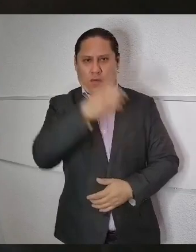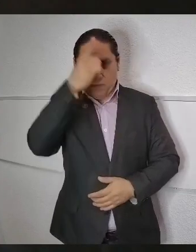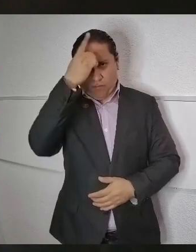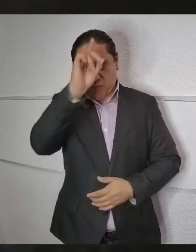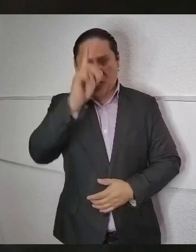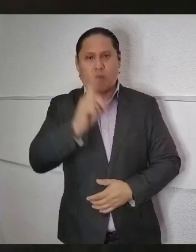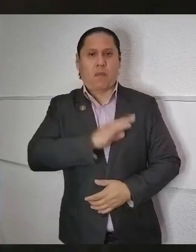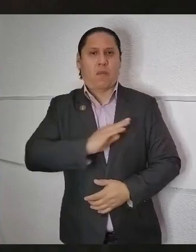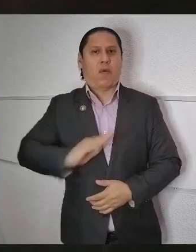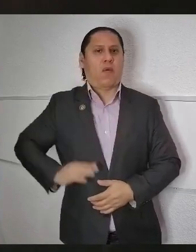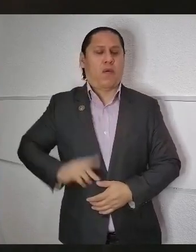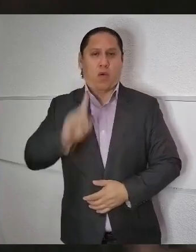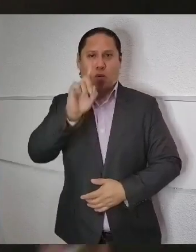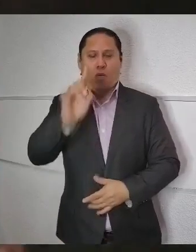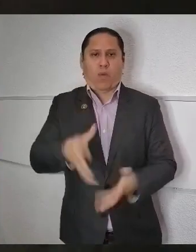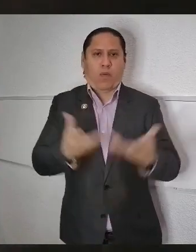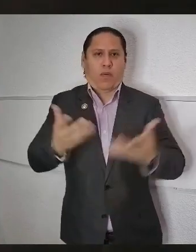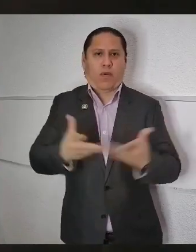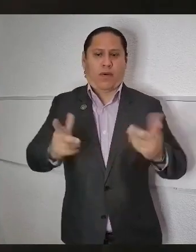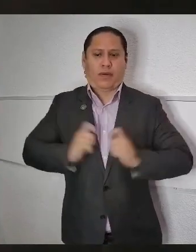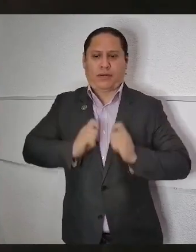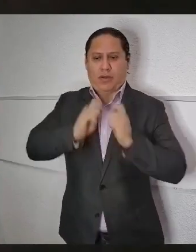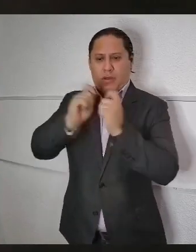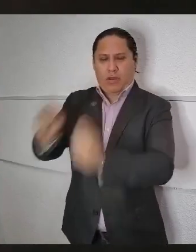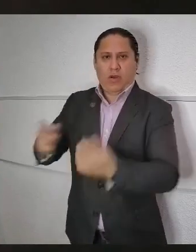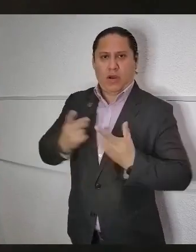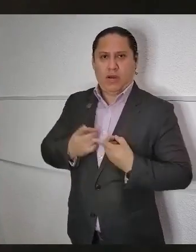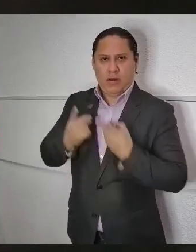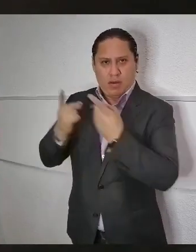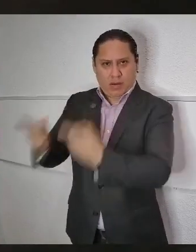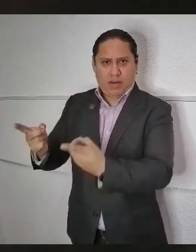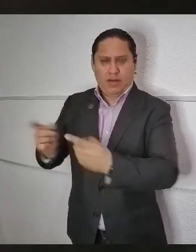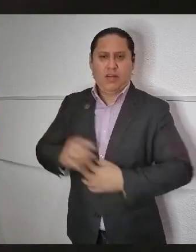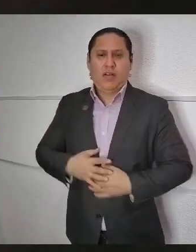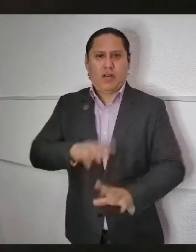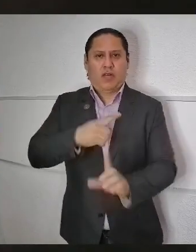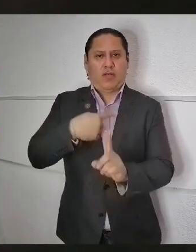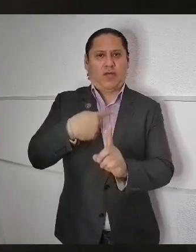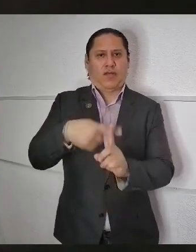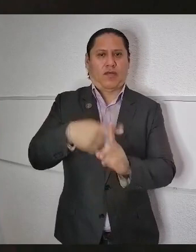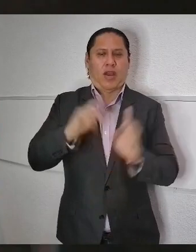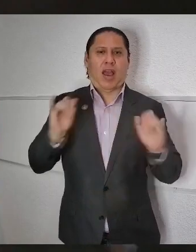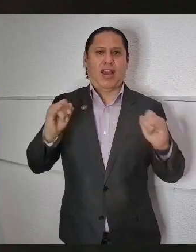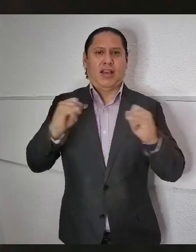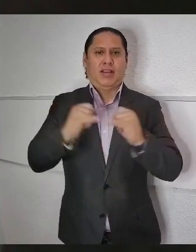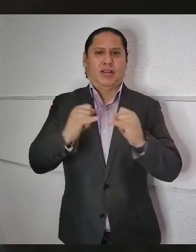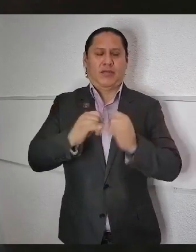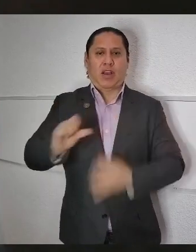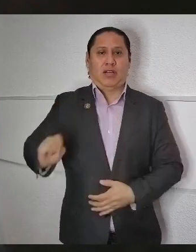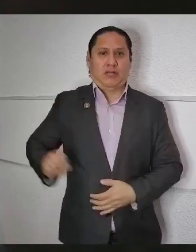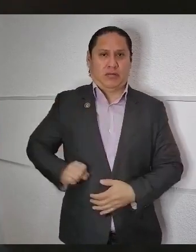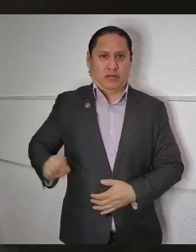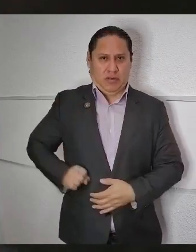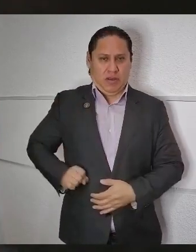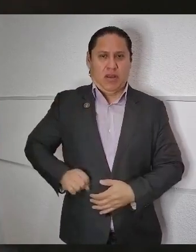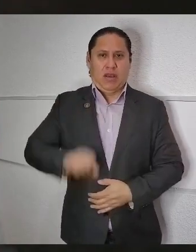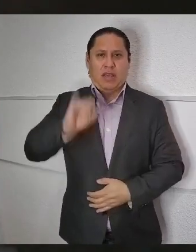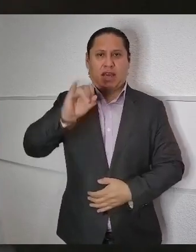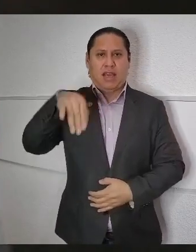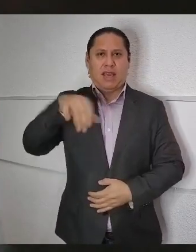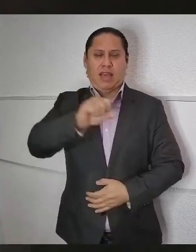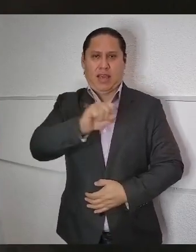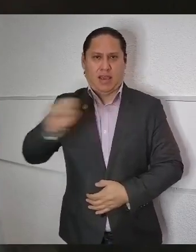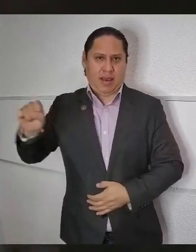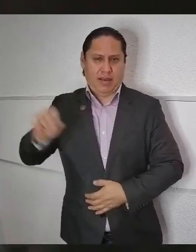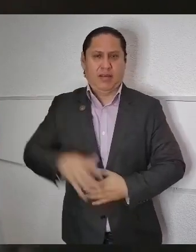patrimonio municipal un terreno y enajenarlo vía donación a favor del Instituto Mexicano del Seguro Social,